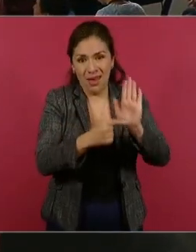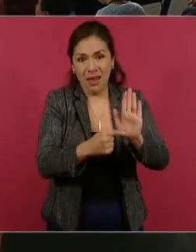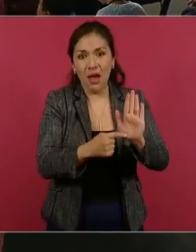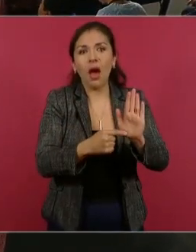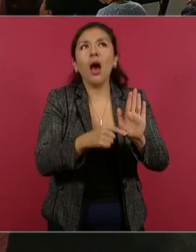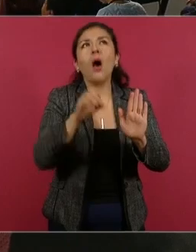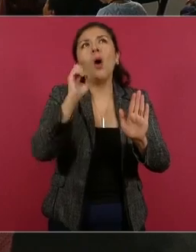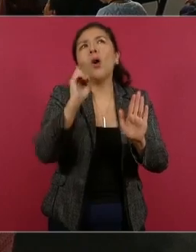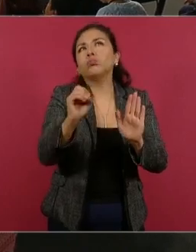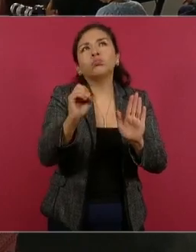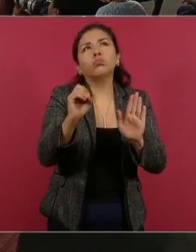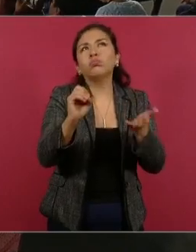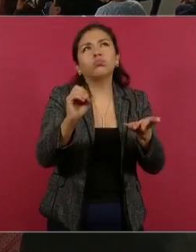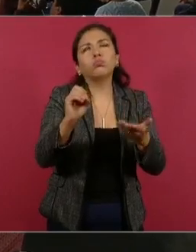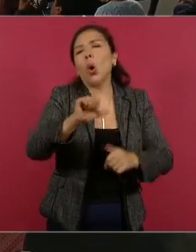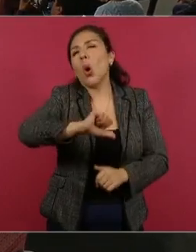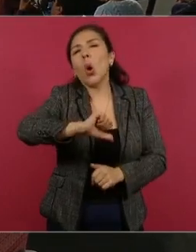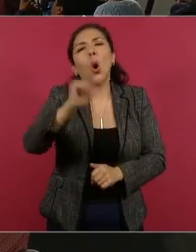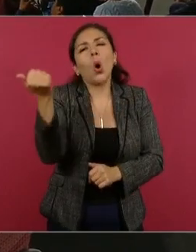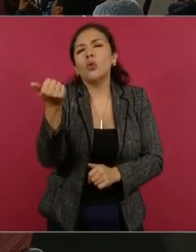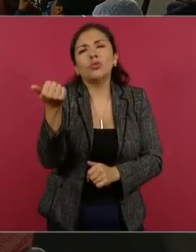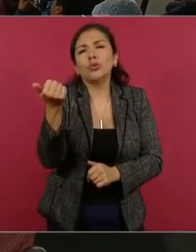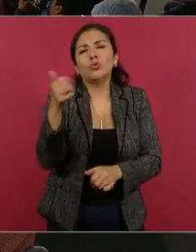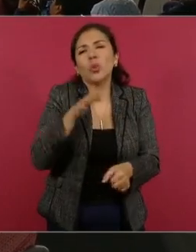o ven cualquier